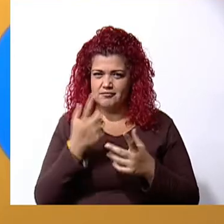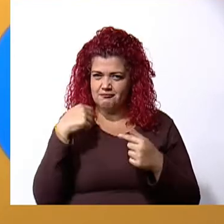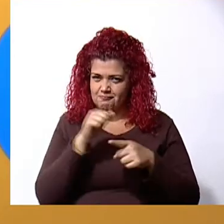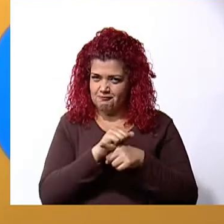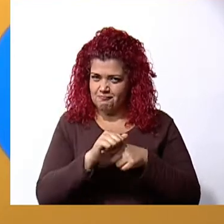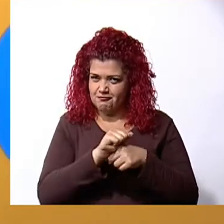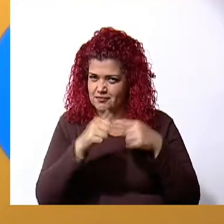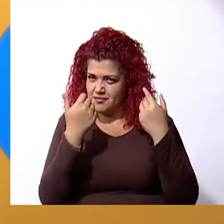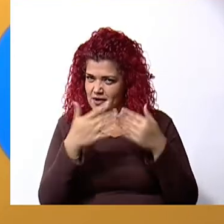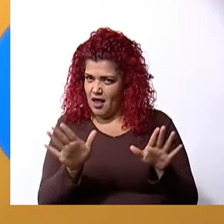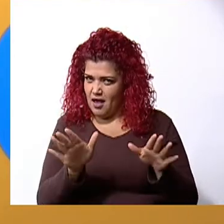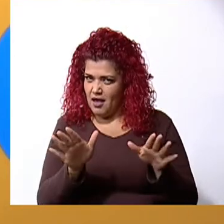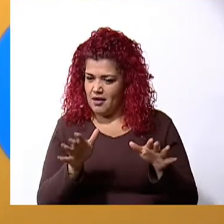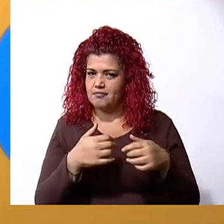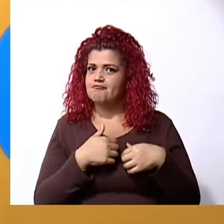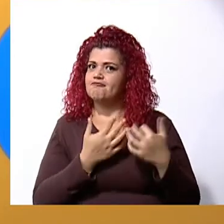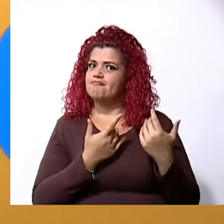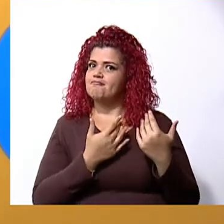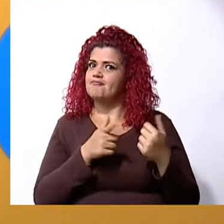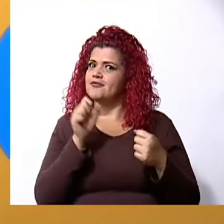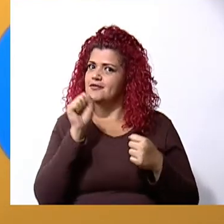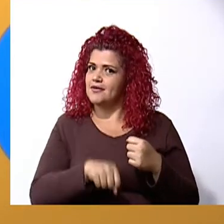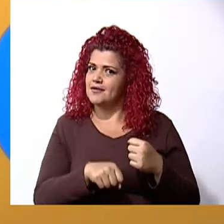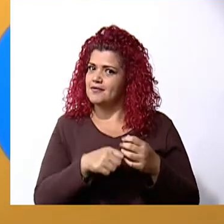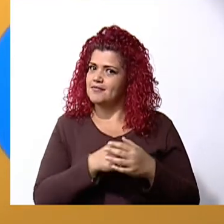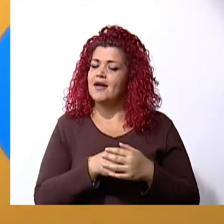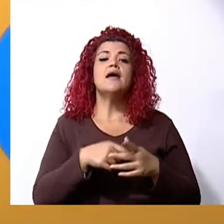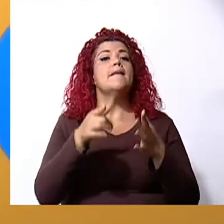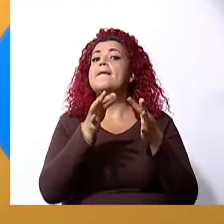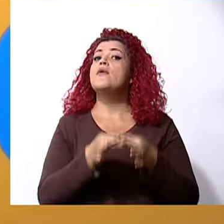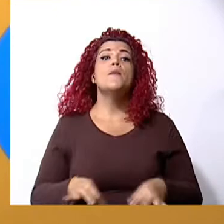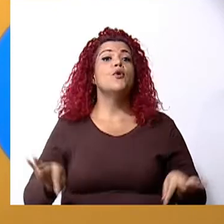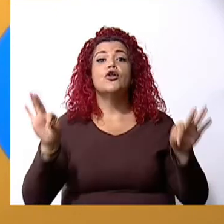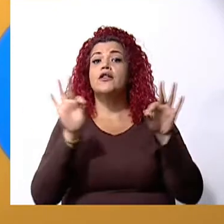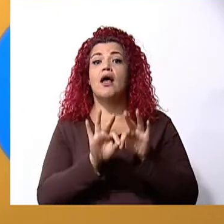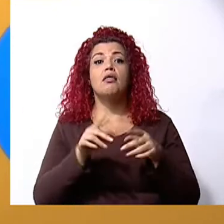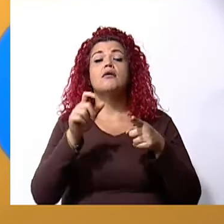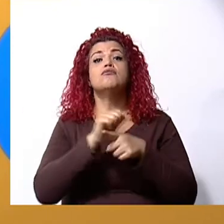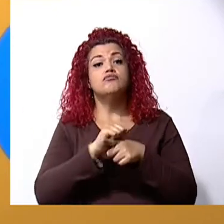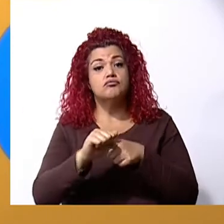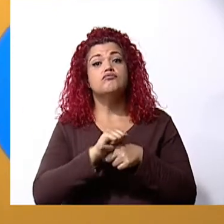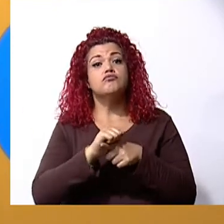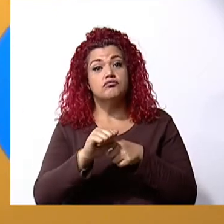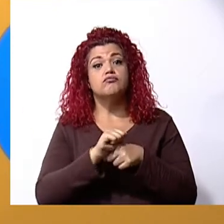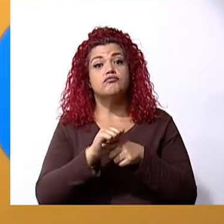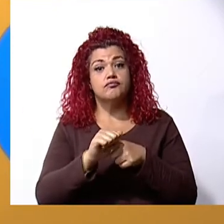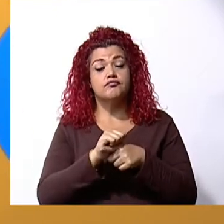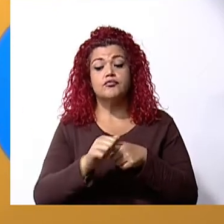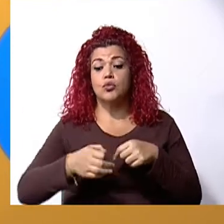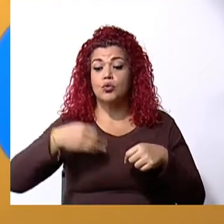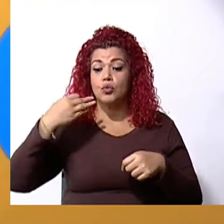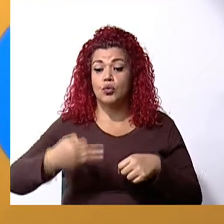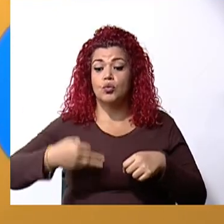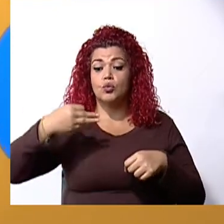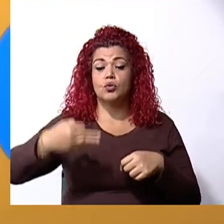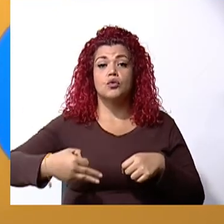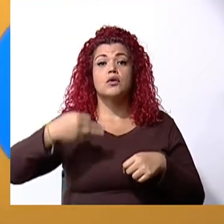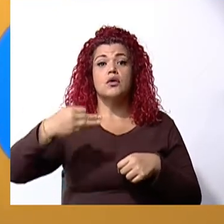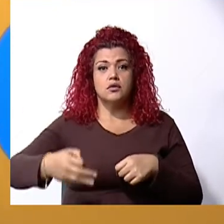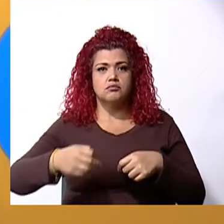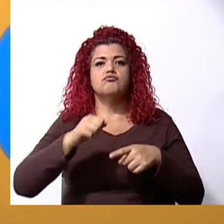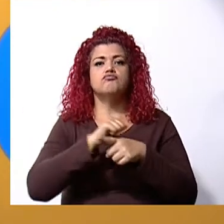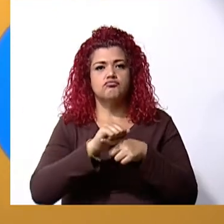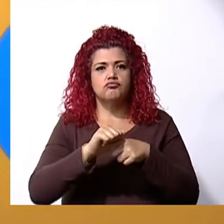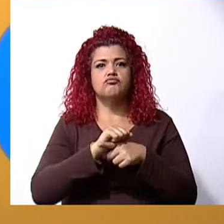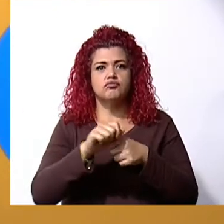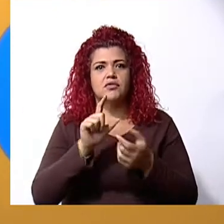¿Repasaron? Espero que sí. Es muy importante repasar al día lo que vamos viendo en cada